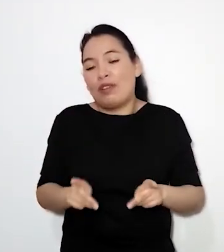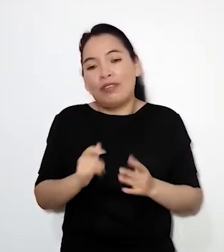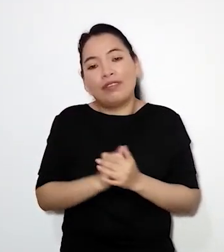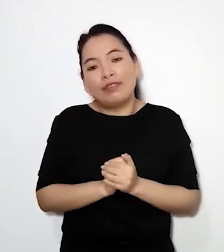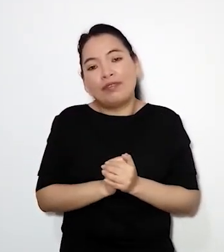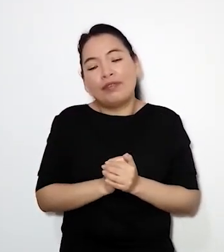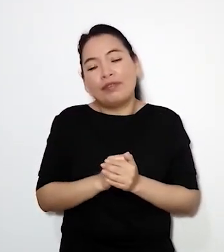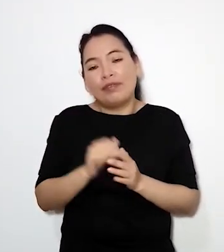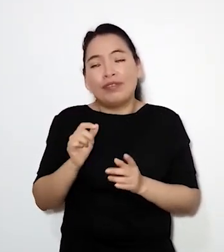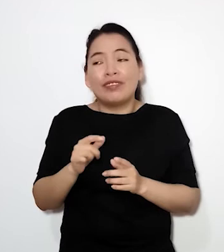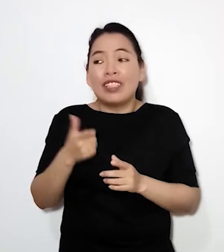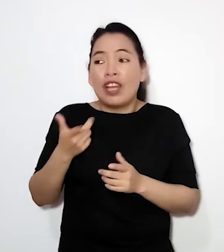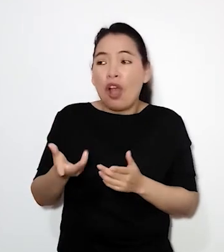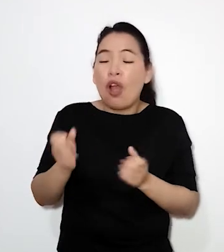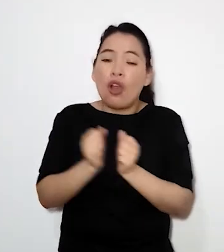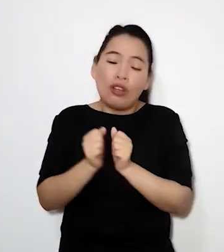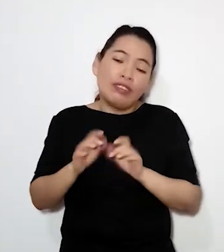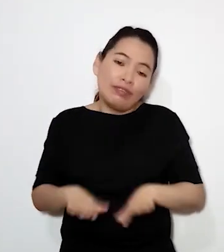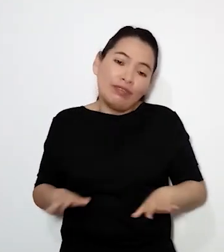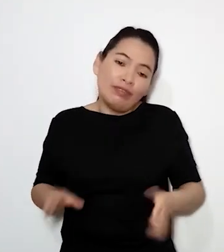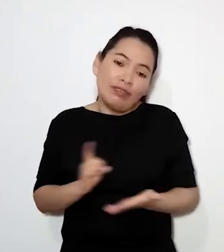con discapacidades. Ya lo decían